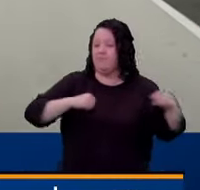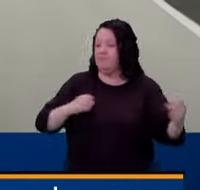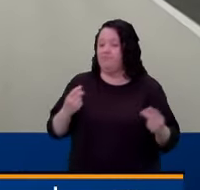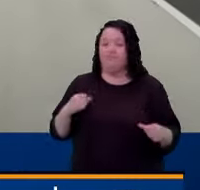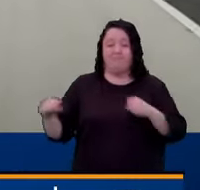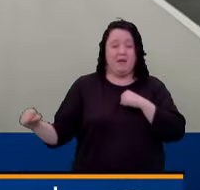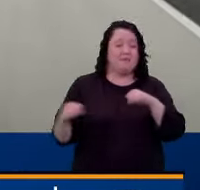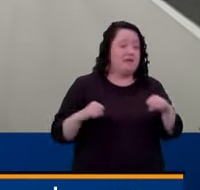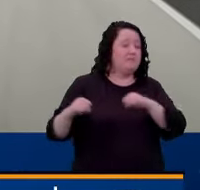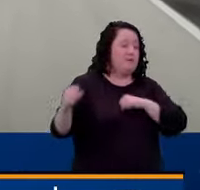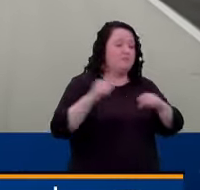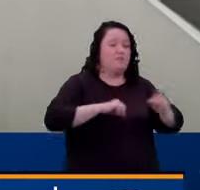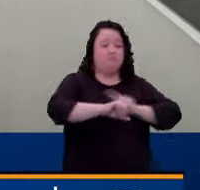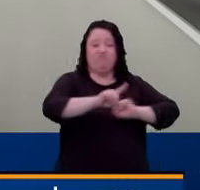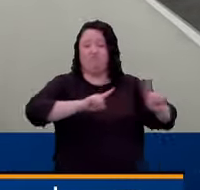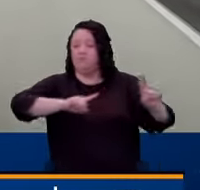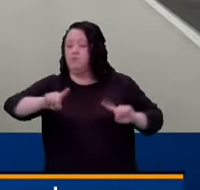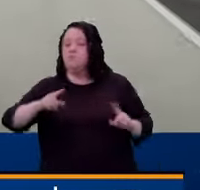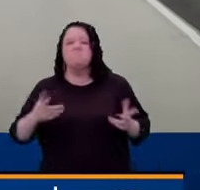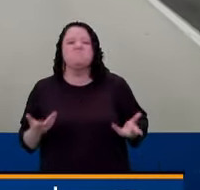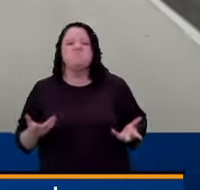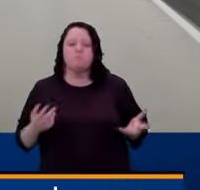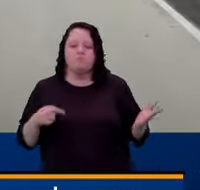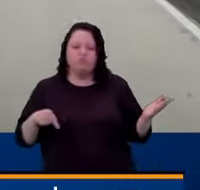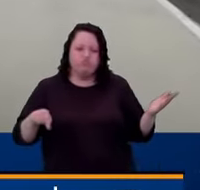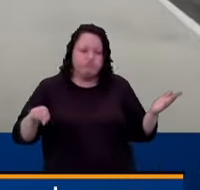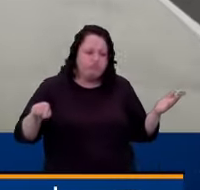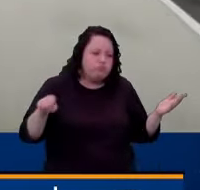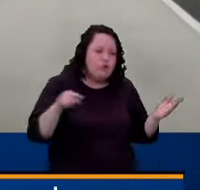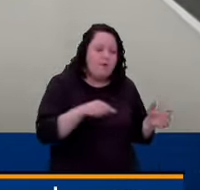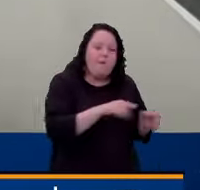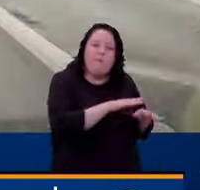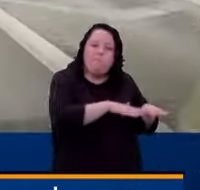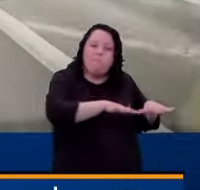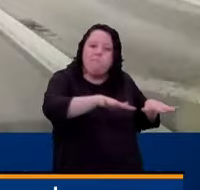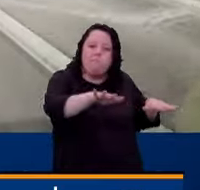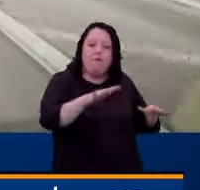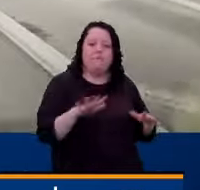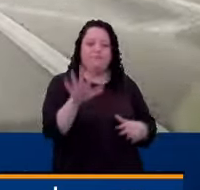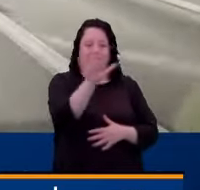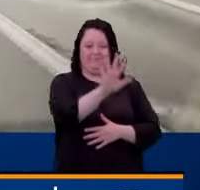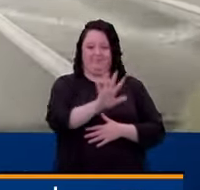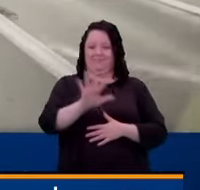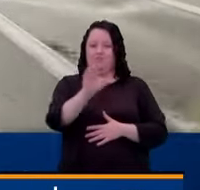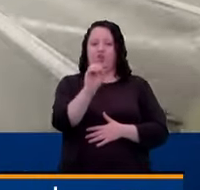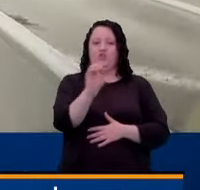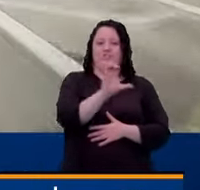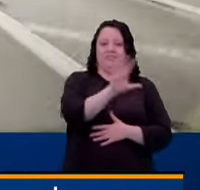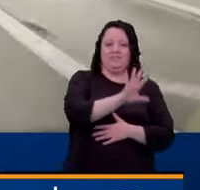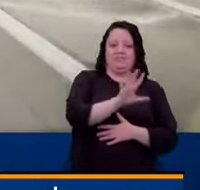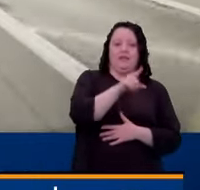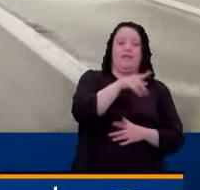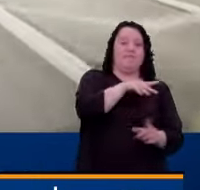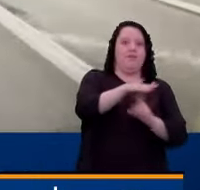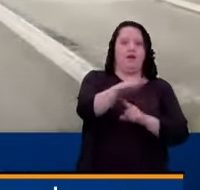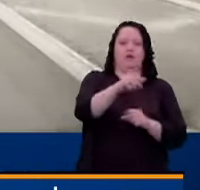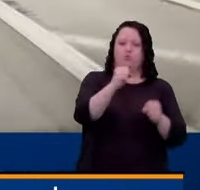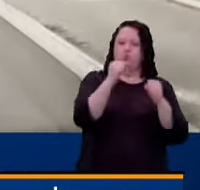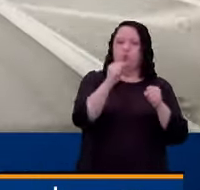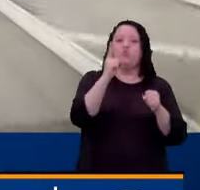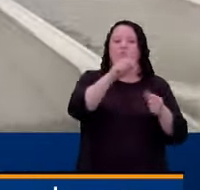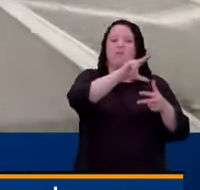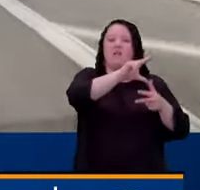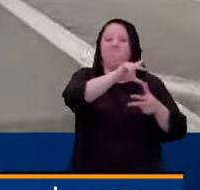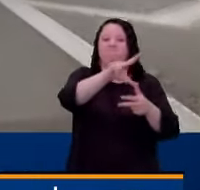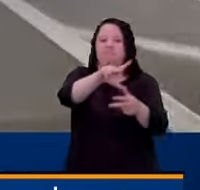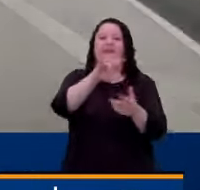marcha precisamente para hacer un recorrido por todas estas zonas de la costa occidental que resultaron más afectadas por la llegada del huracán